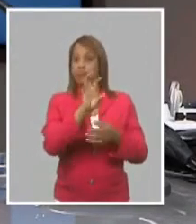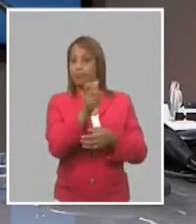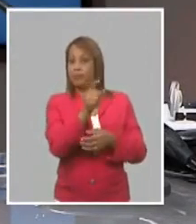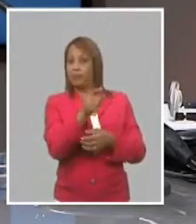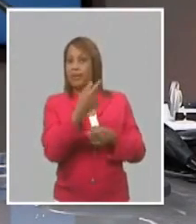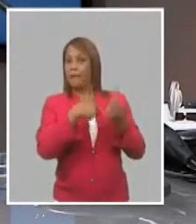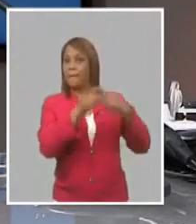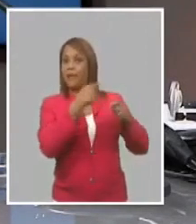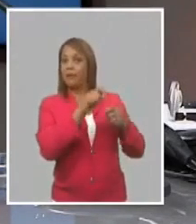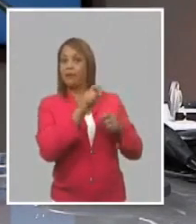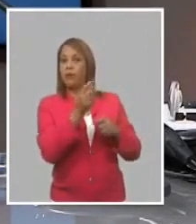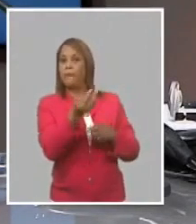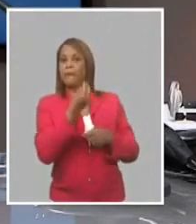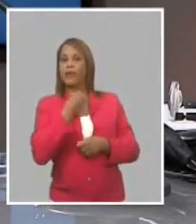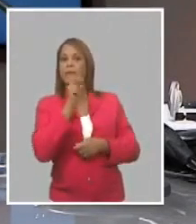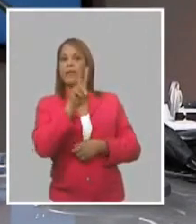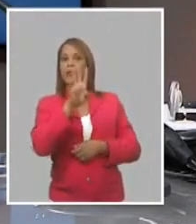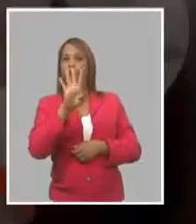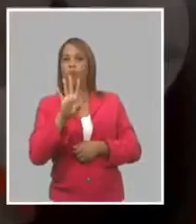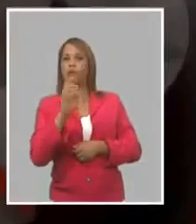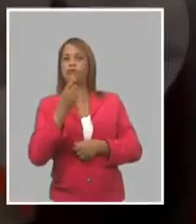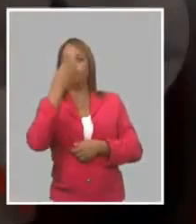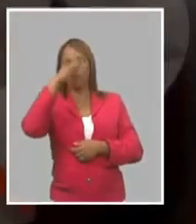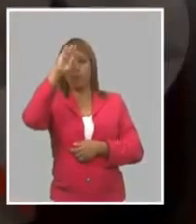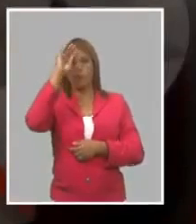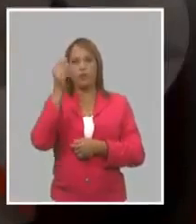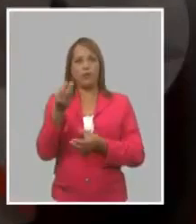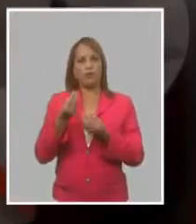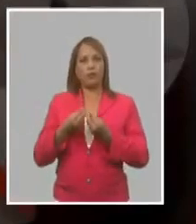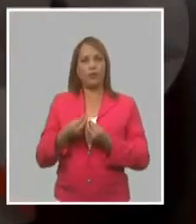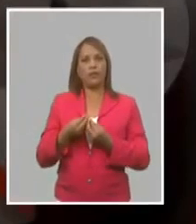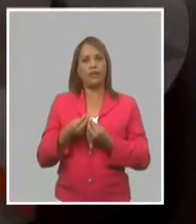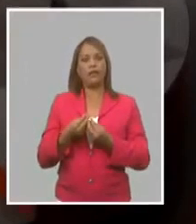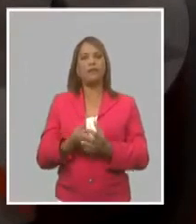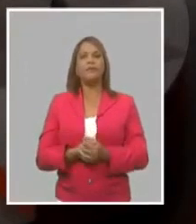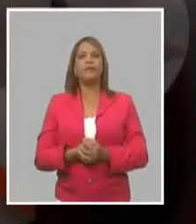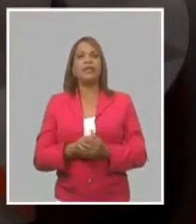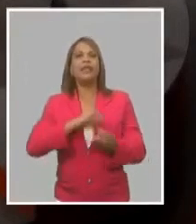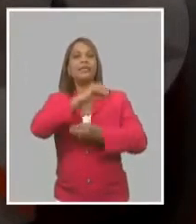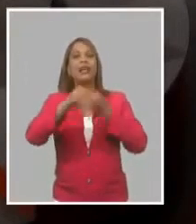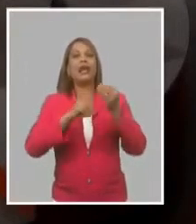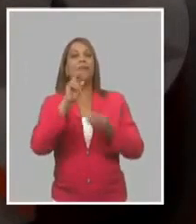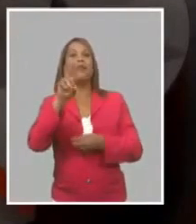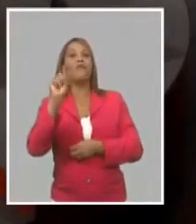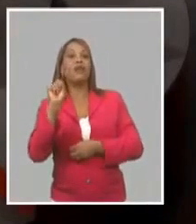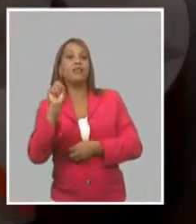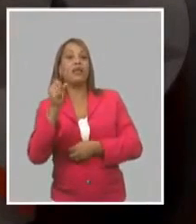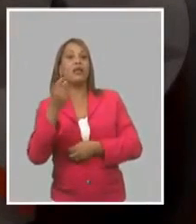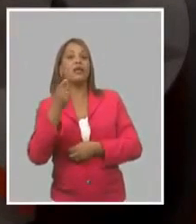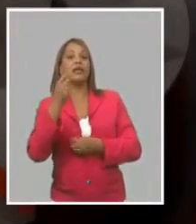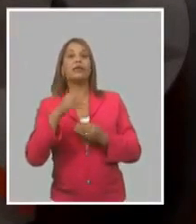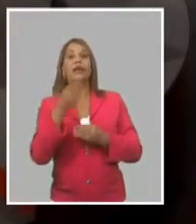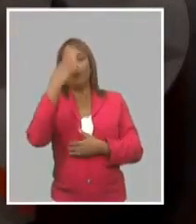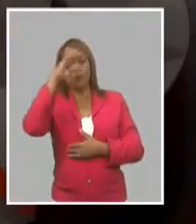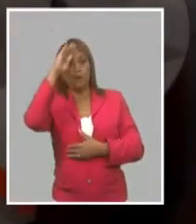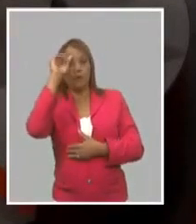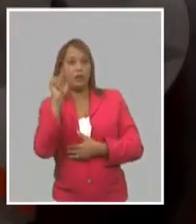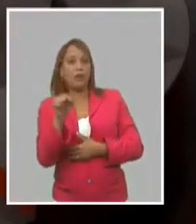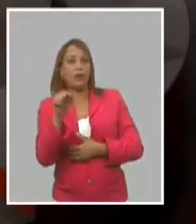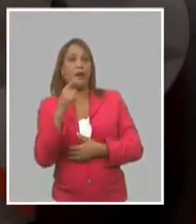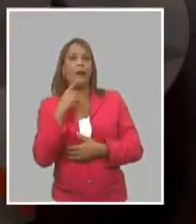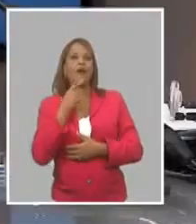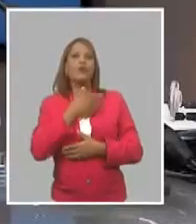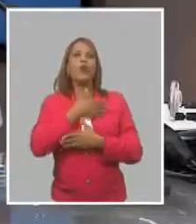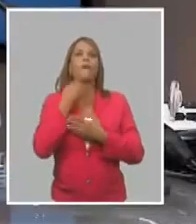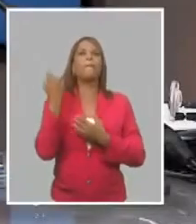vendo los CUC, me dan 24 pesos. Y si el tipo cambio fuera 20, entonces yo pierdo 4 pesos. Porque